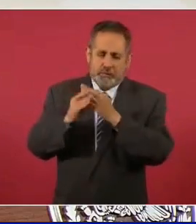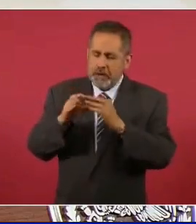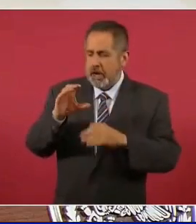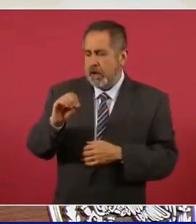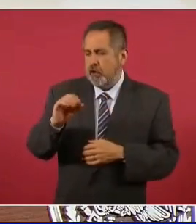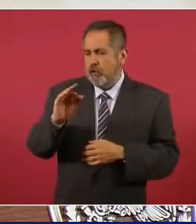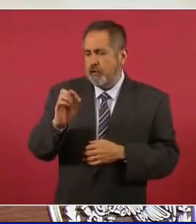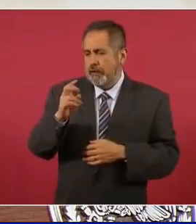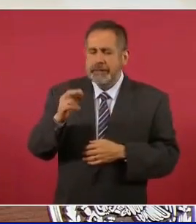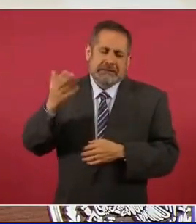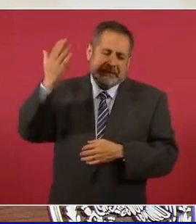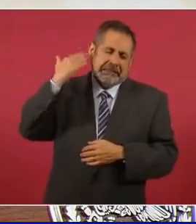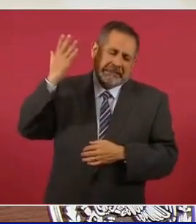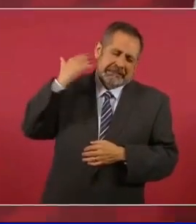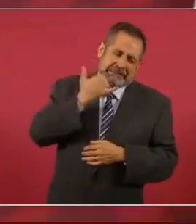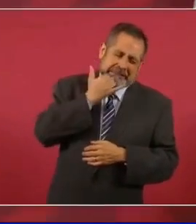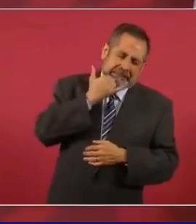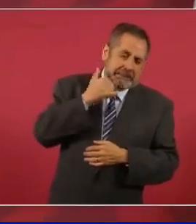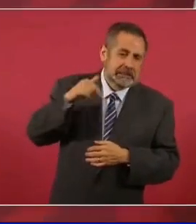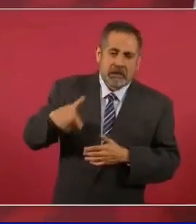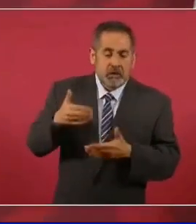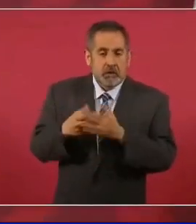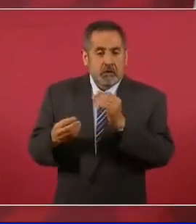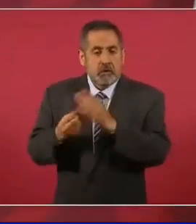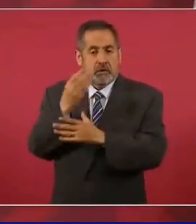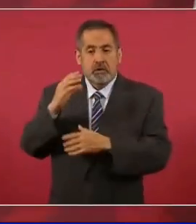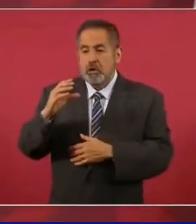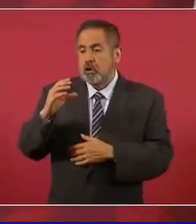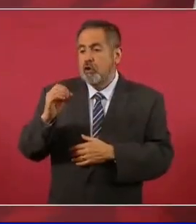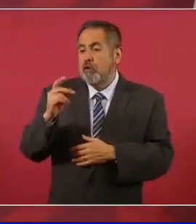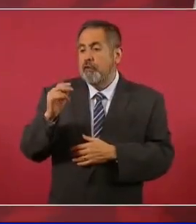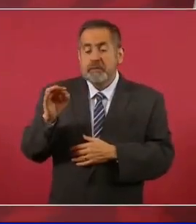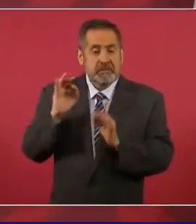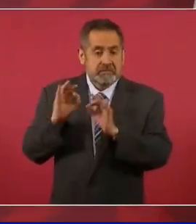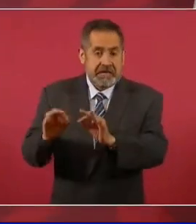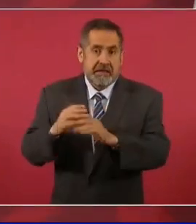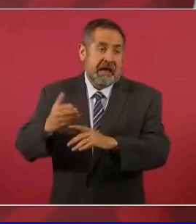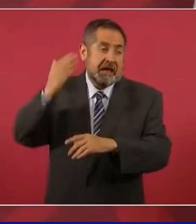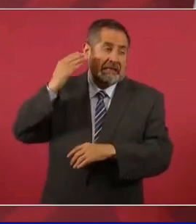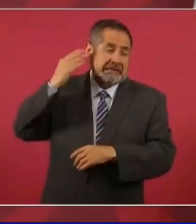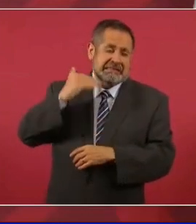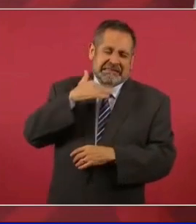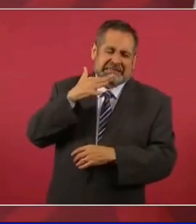a la que había que predominaba la corrupción